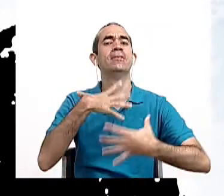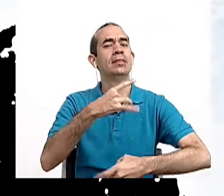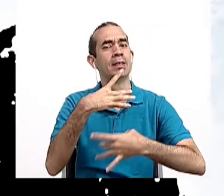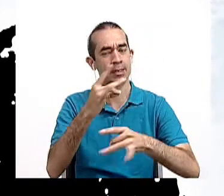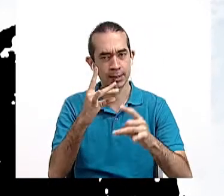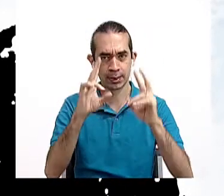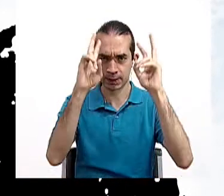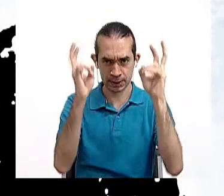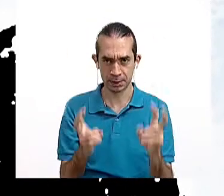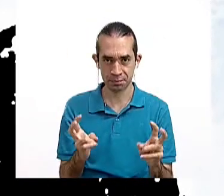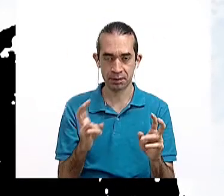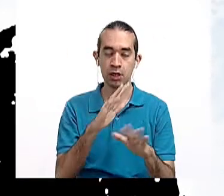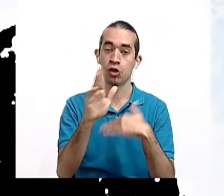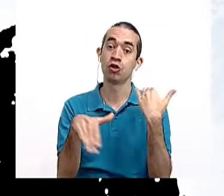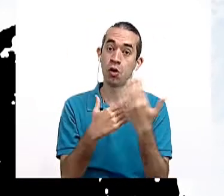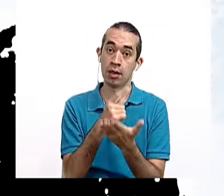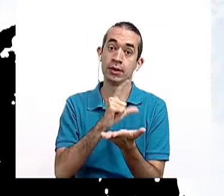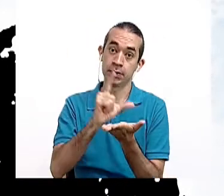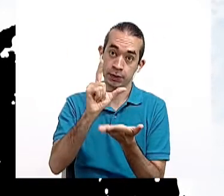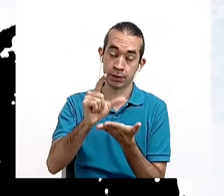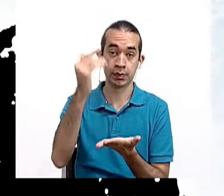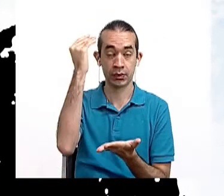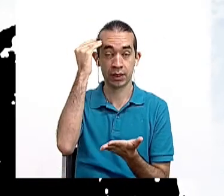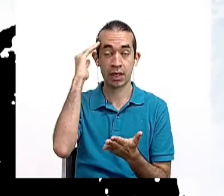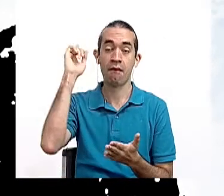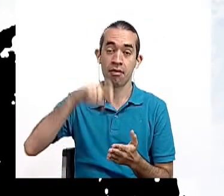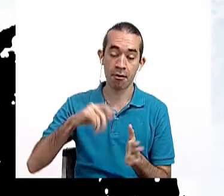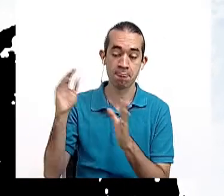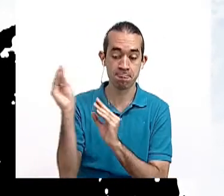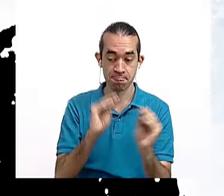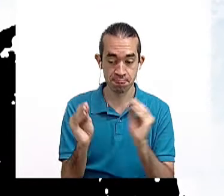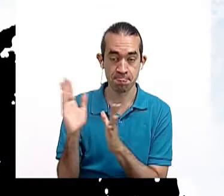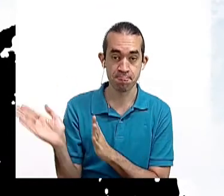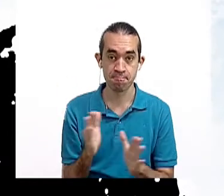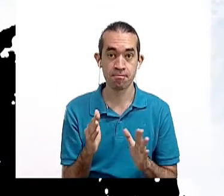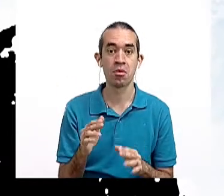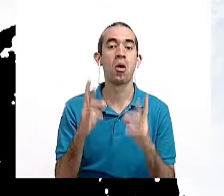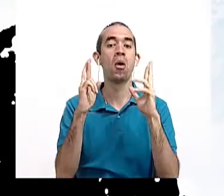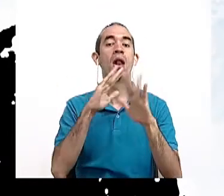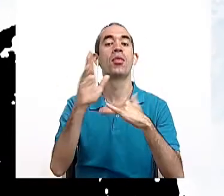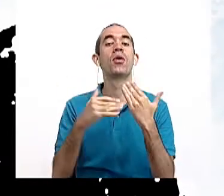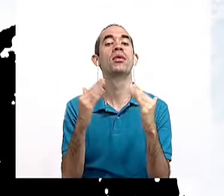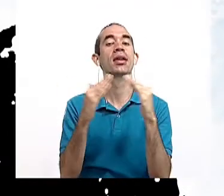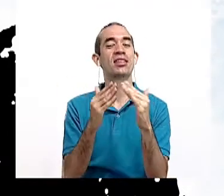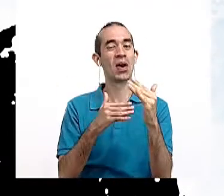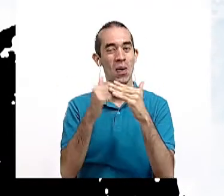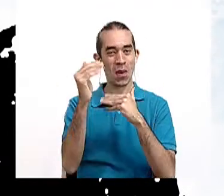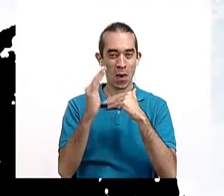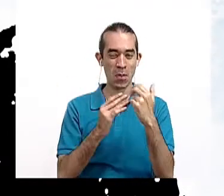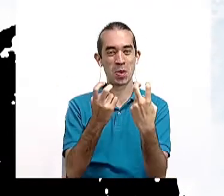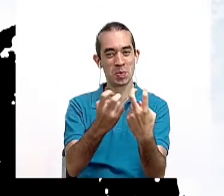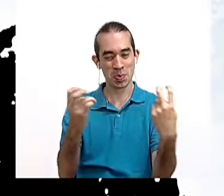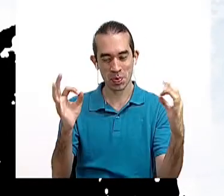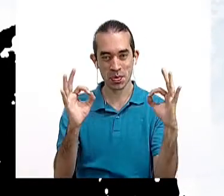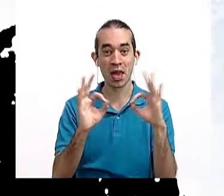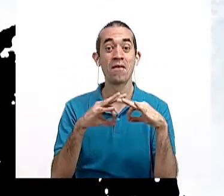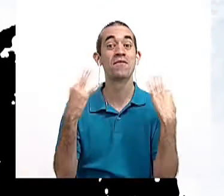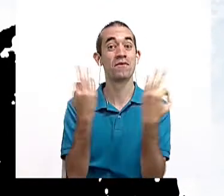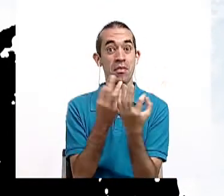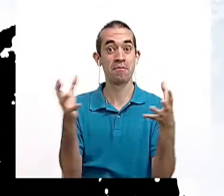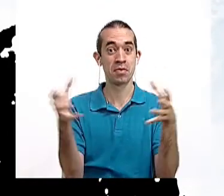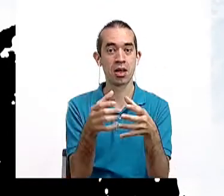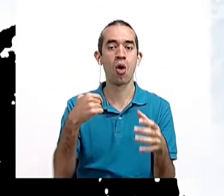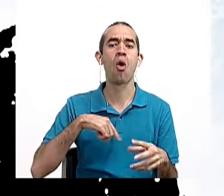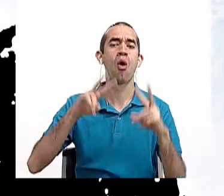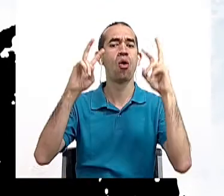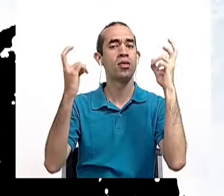debemos prepararnos. Así que espero que estén cómodos en casa, todos en sus lugares, en familia, porque hoy vamos a hablar sobre la